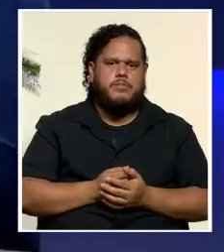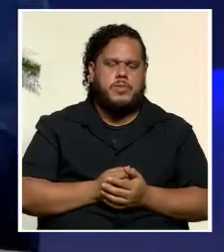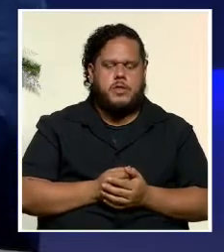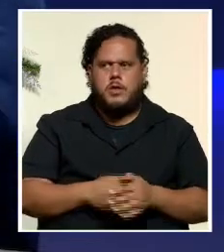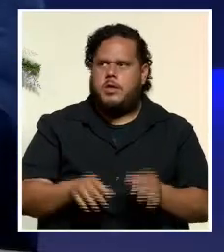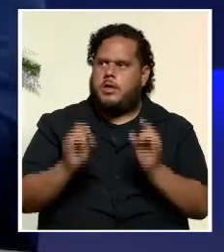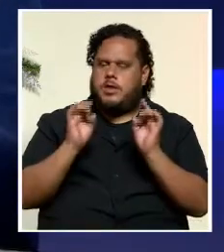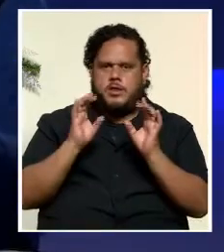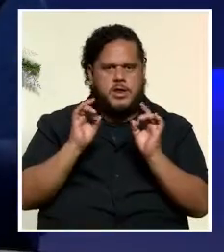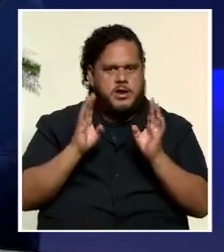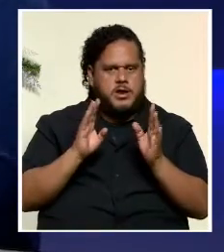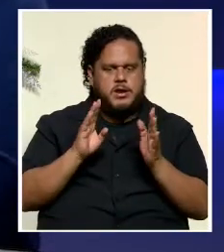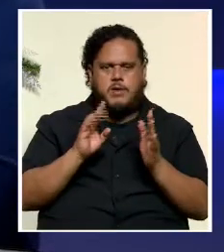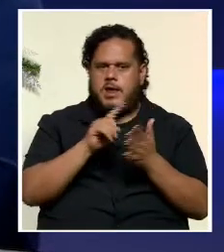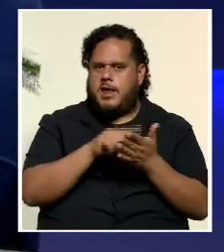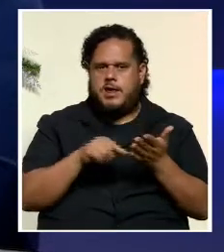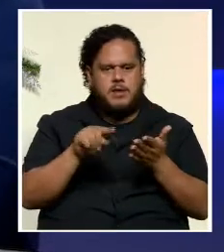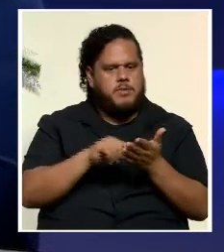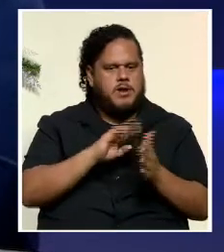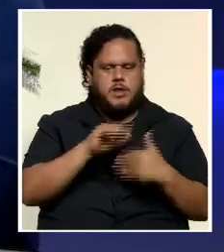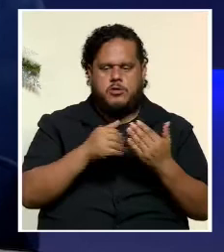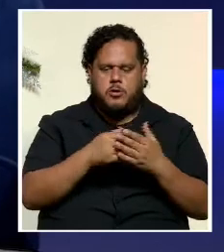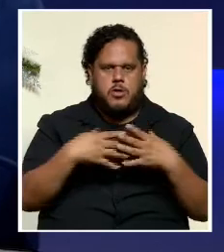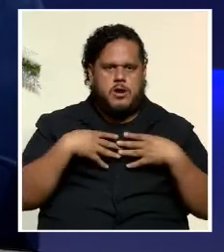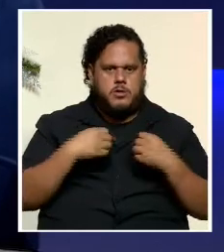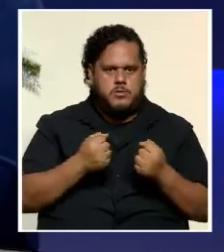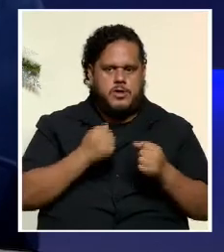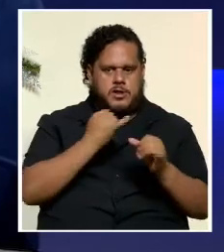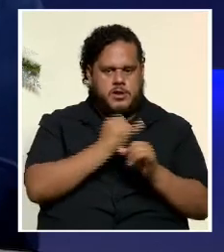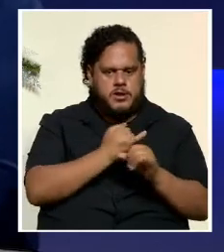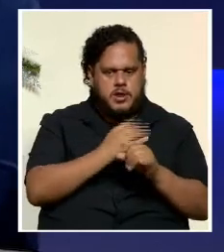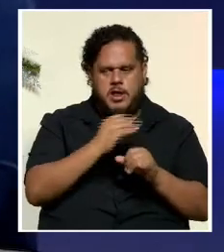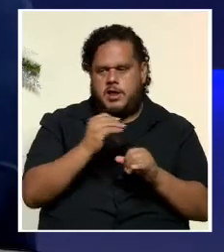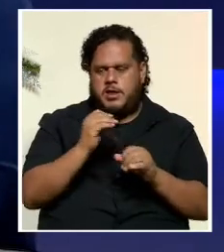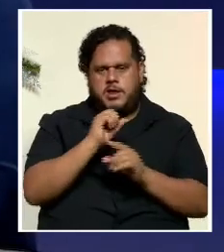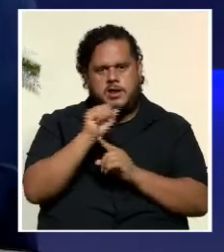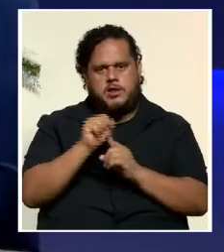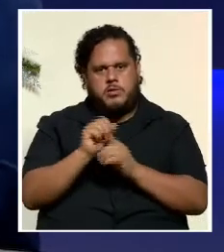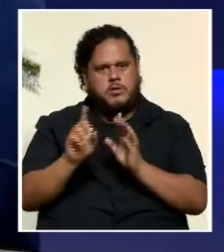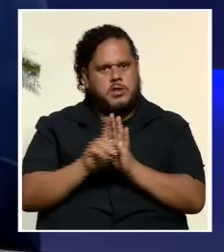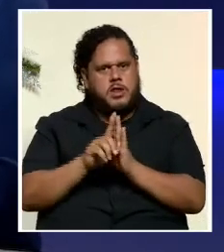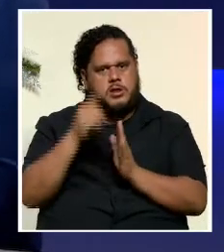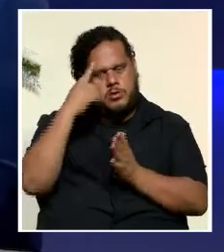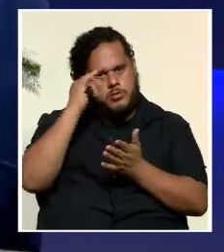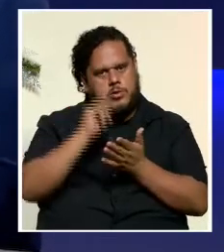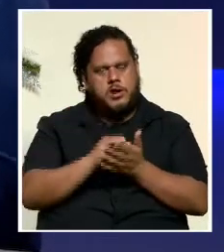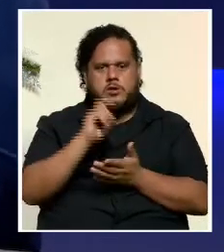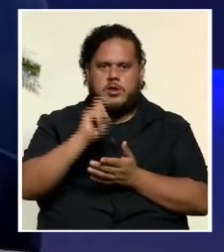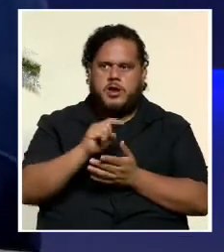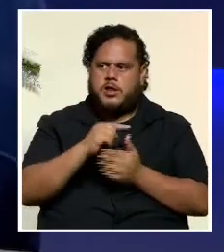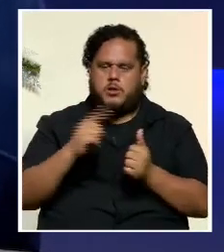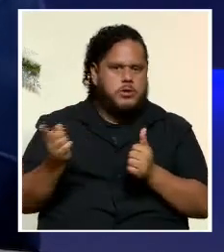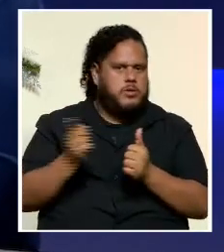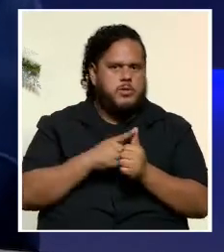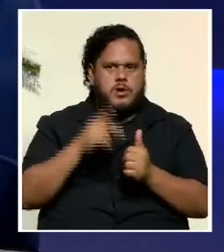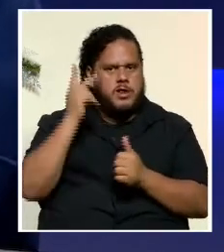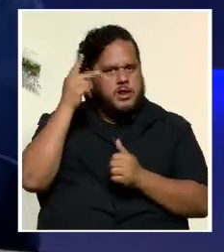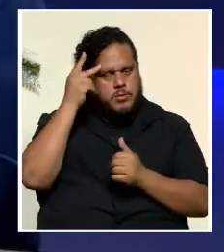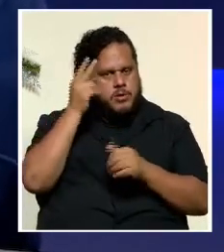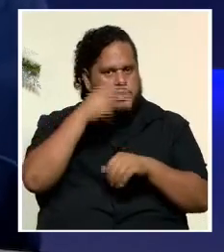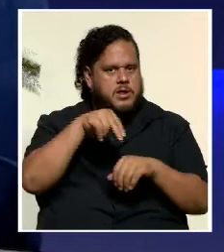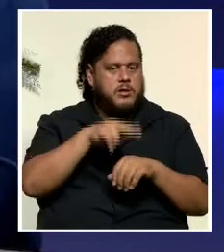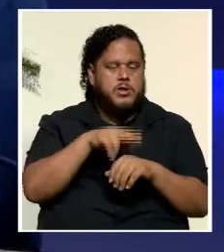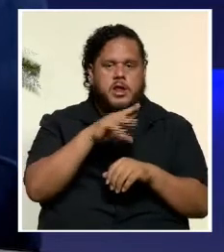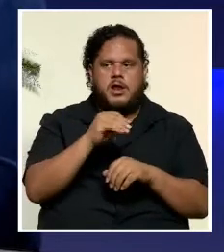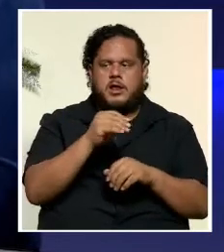Terrible, mina toda la confianza en la institucionalidad y en el Estado de Derecho, y por eso debería ser una prioridad de la política nacional y